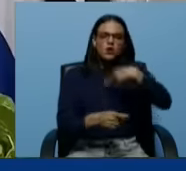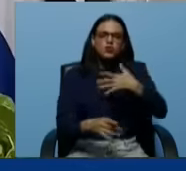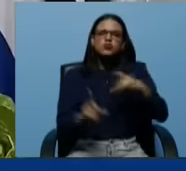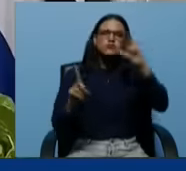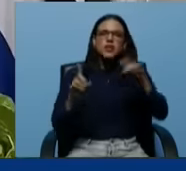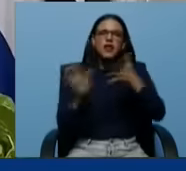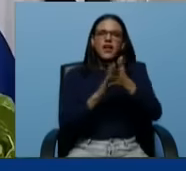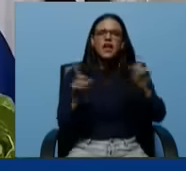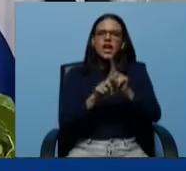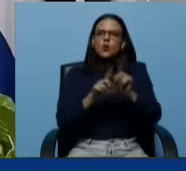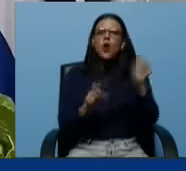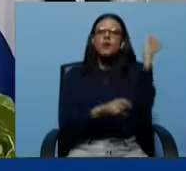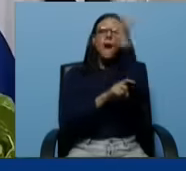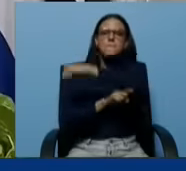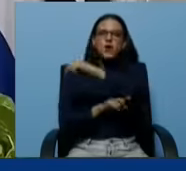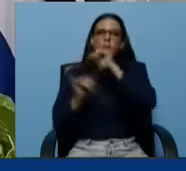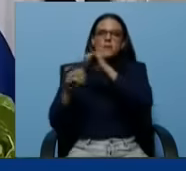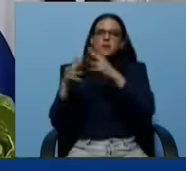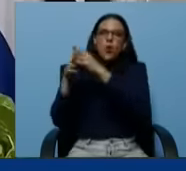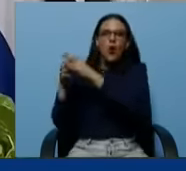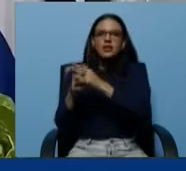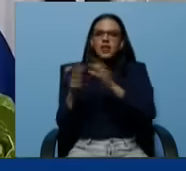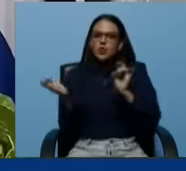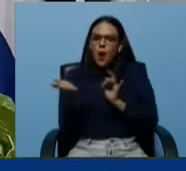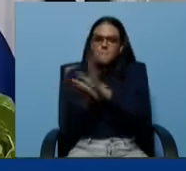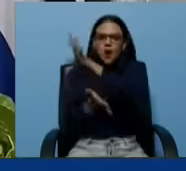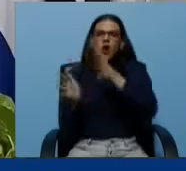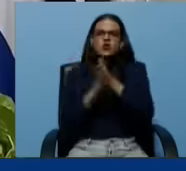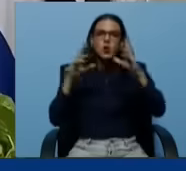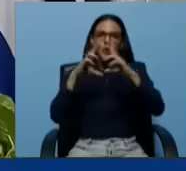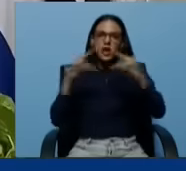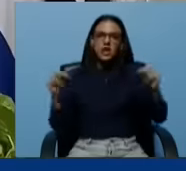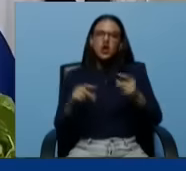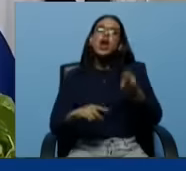yanquis, expulsarlos de Nicaragua. Ya no están, lo hemos logrado.